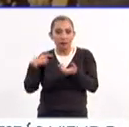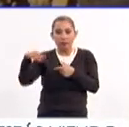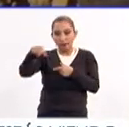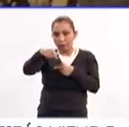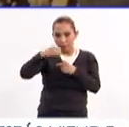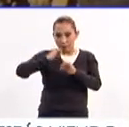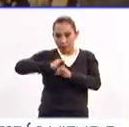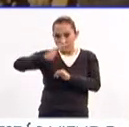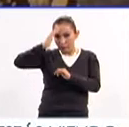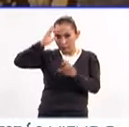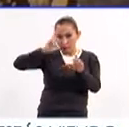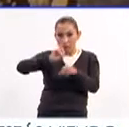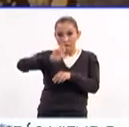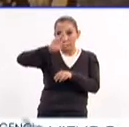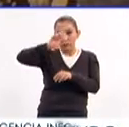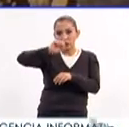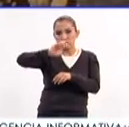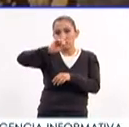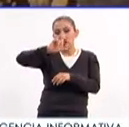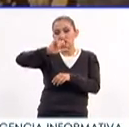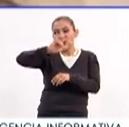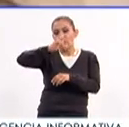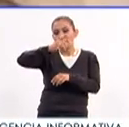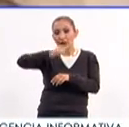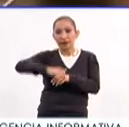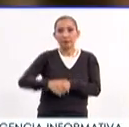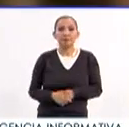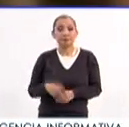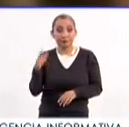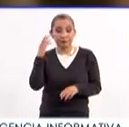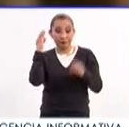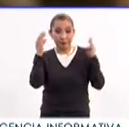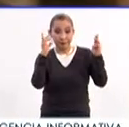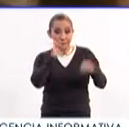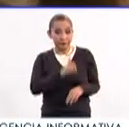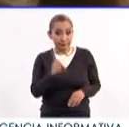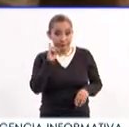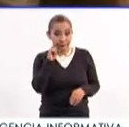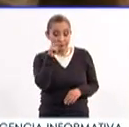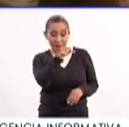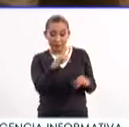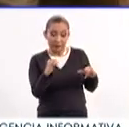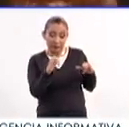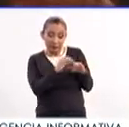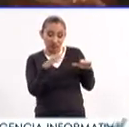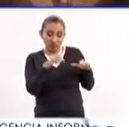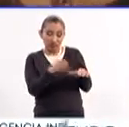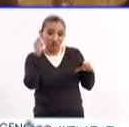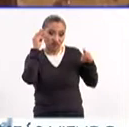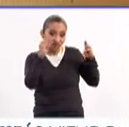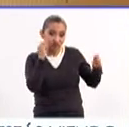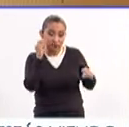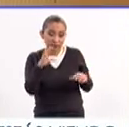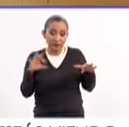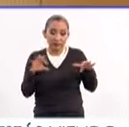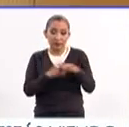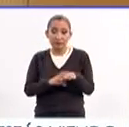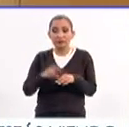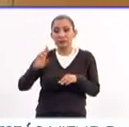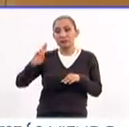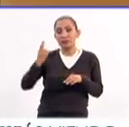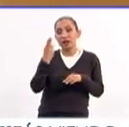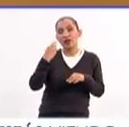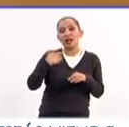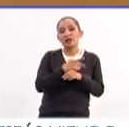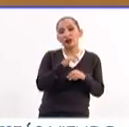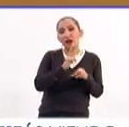una doctora en sociología del cine. El Museo de la Mujer es una institución museística dependiente de la Universidad